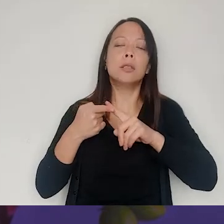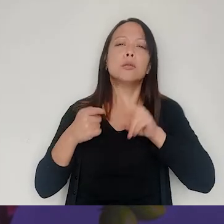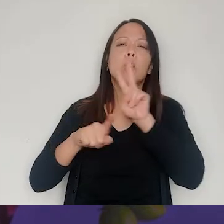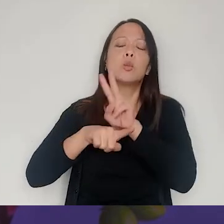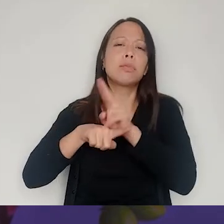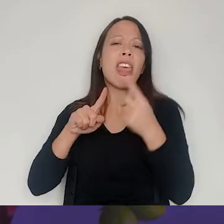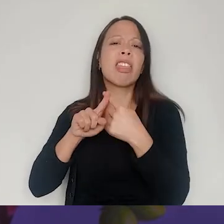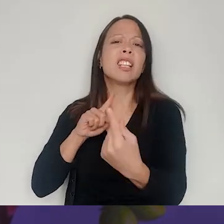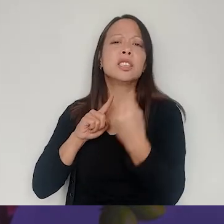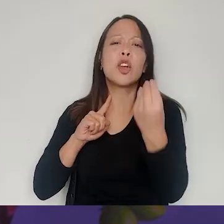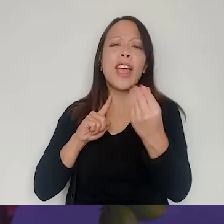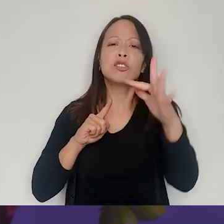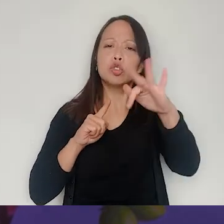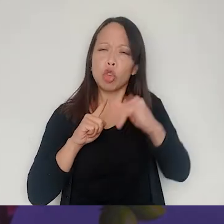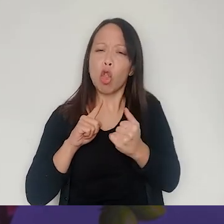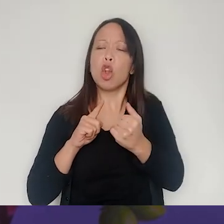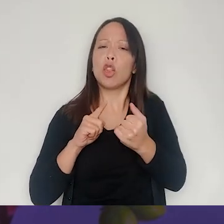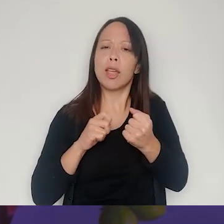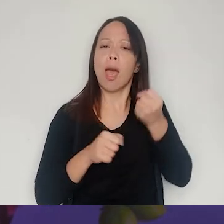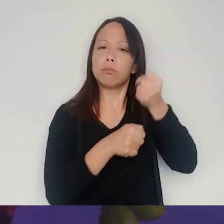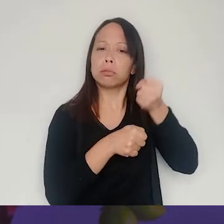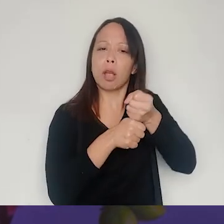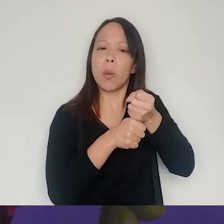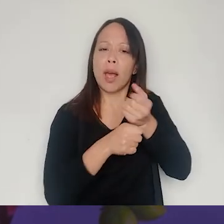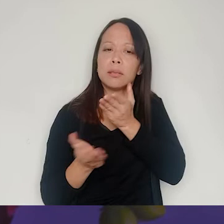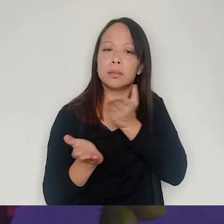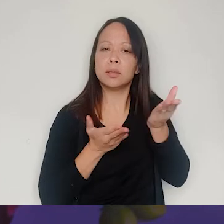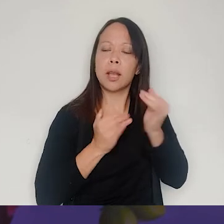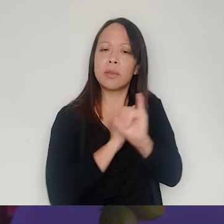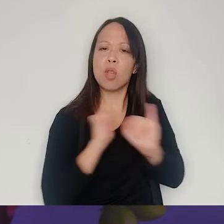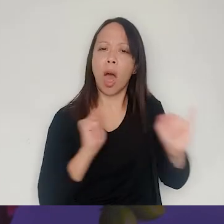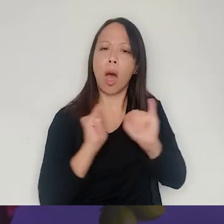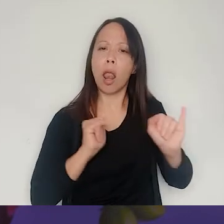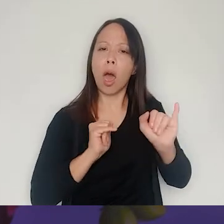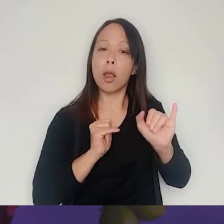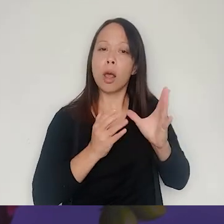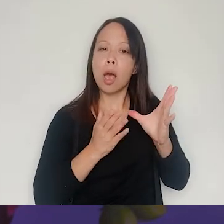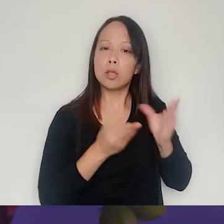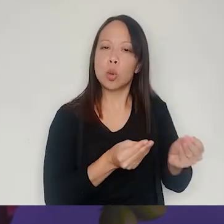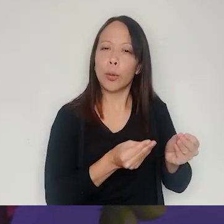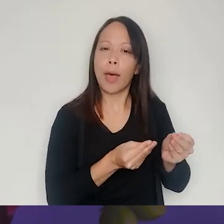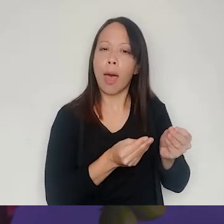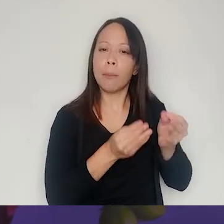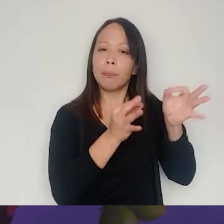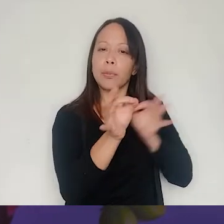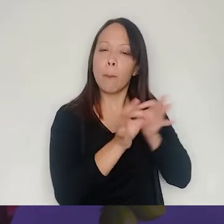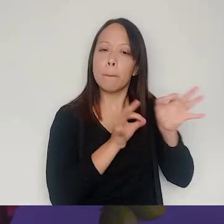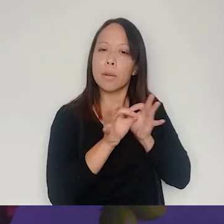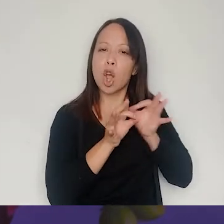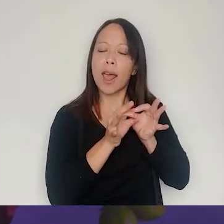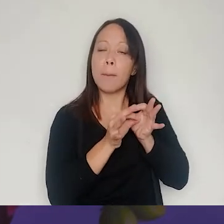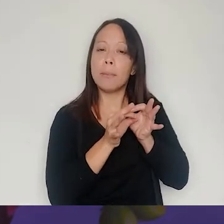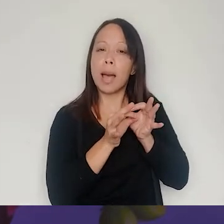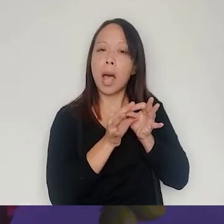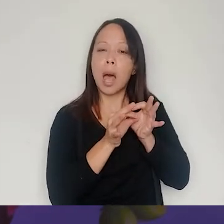pues lo que es el día a día, ¿no?, con las familias, y sobre todo nuestro Servicio de Información y Orientación tiene un programa de atención a casos